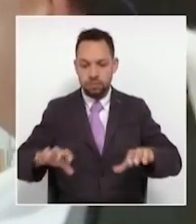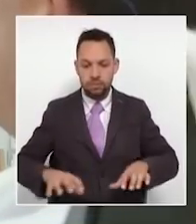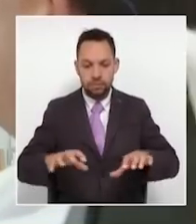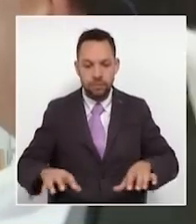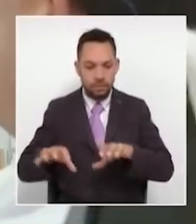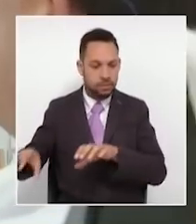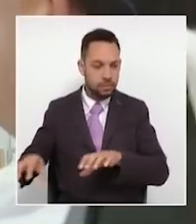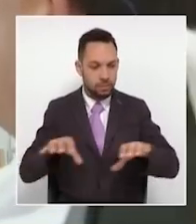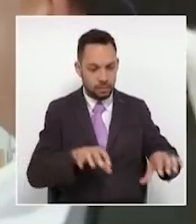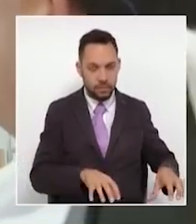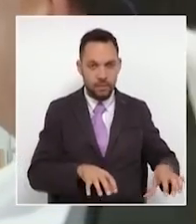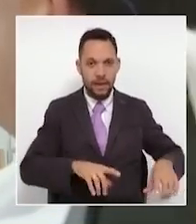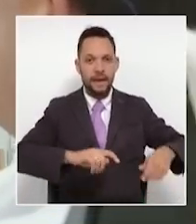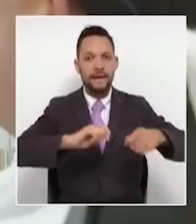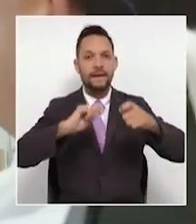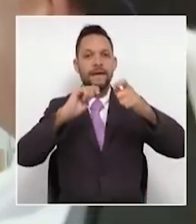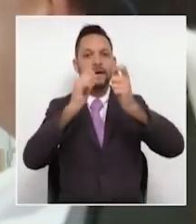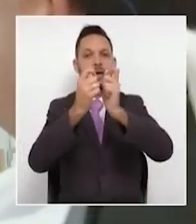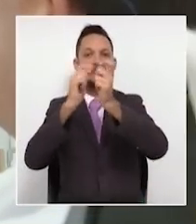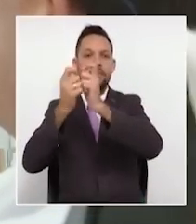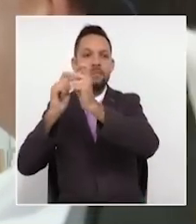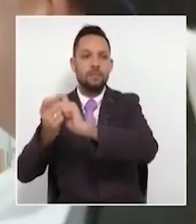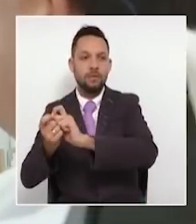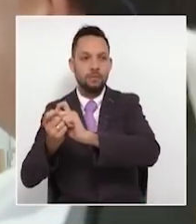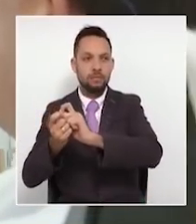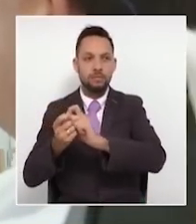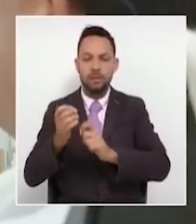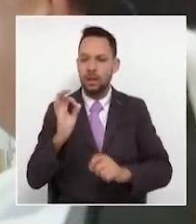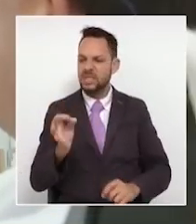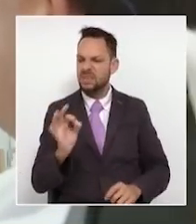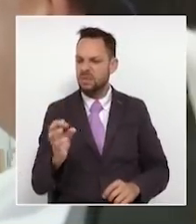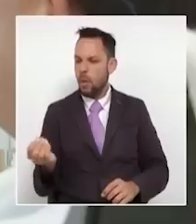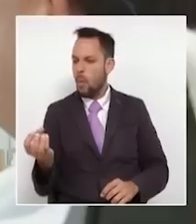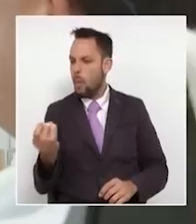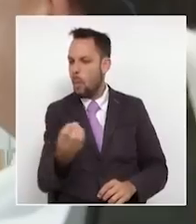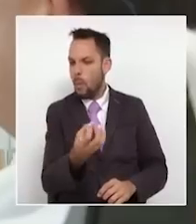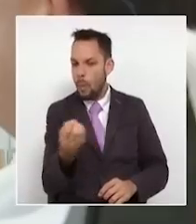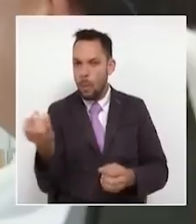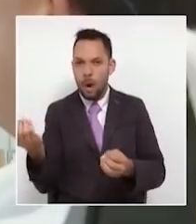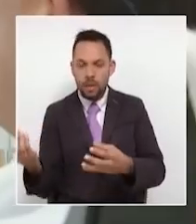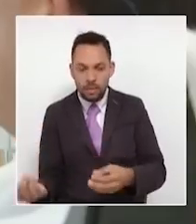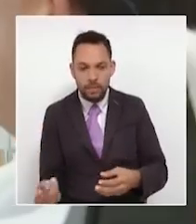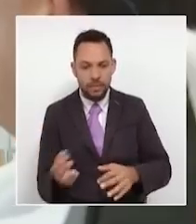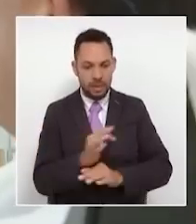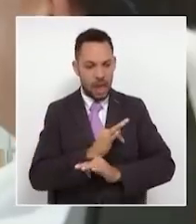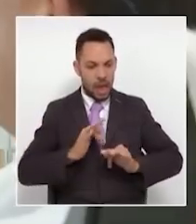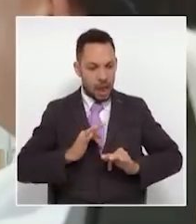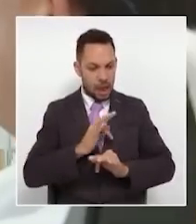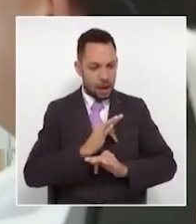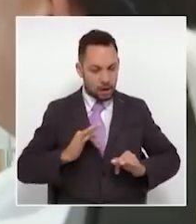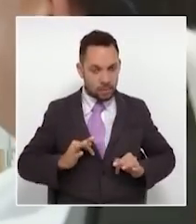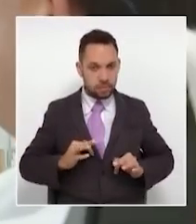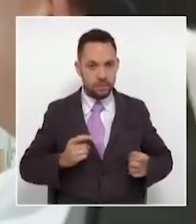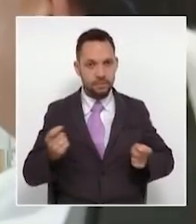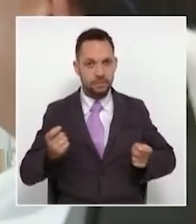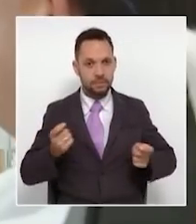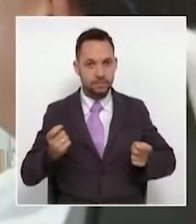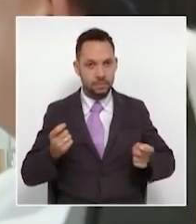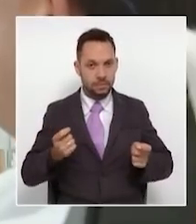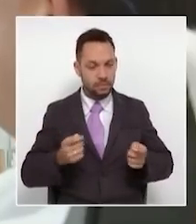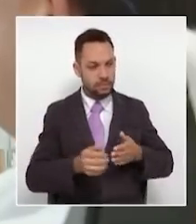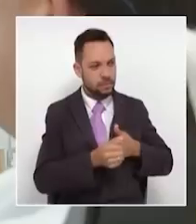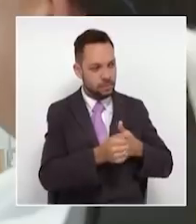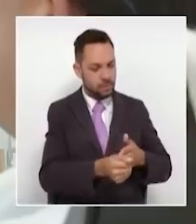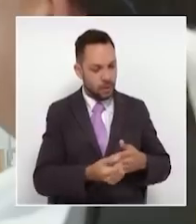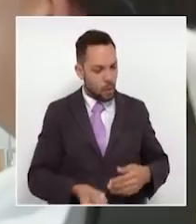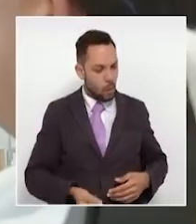va cambiando entonces muchas veces vemos como otros tipos de terapias no tenemos como esa manera de cuantificar